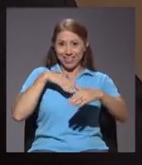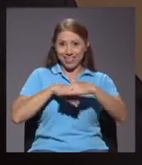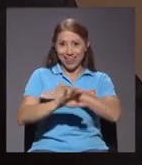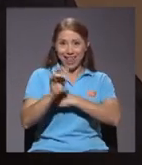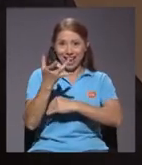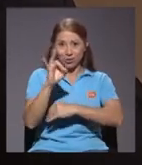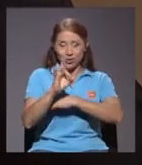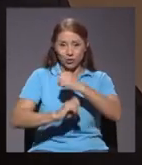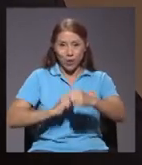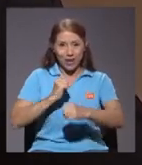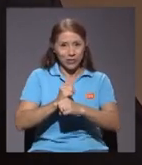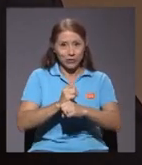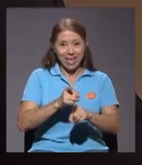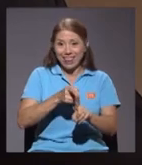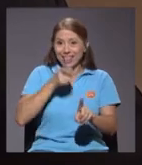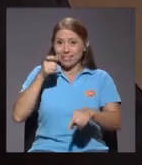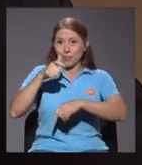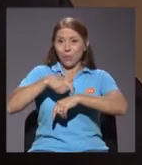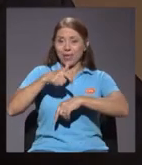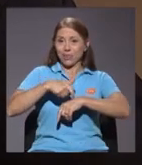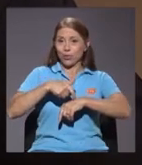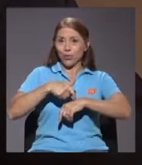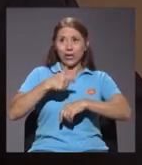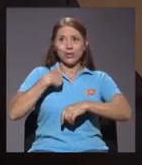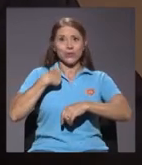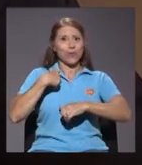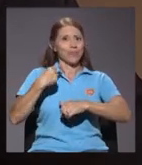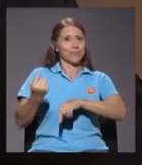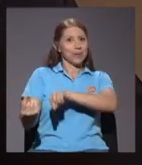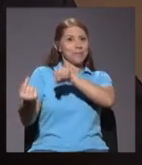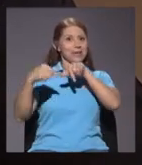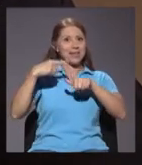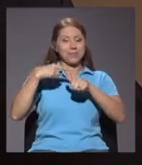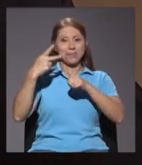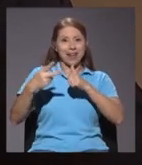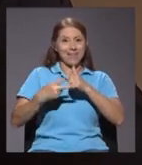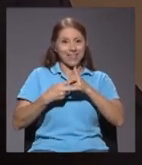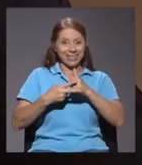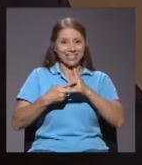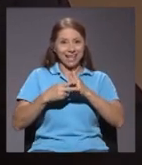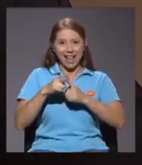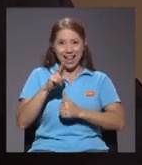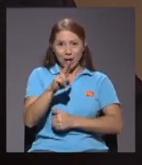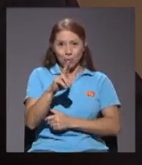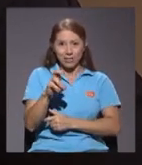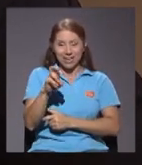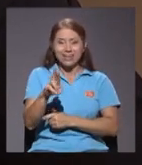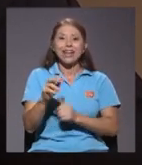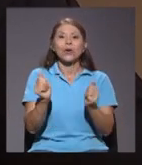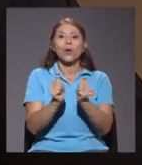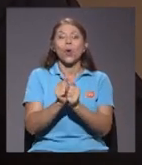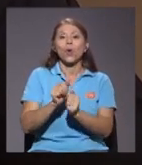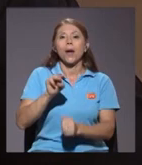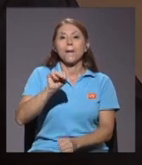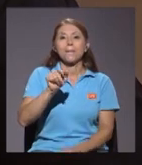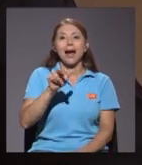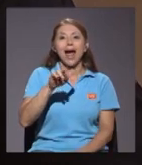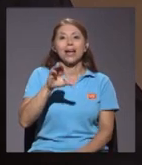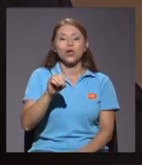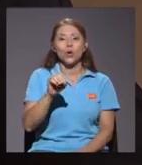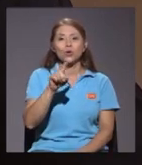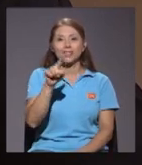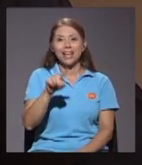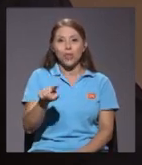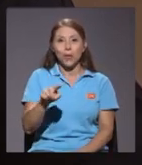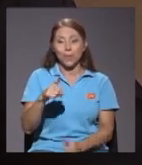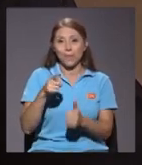realmente desde que empezó la primera vez que vine a clases al agua fue con 'don mario' celedón y él y el primer curso se